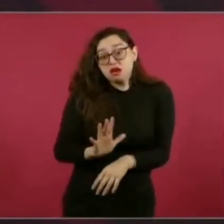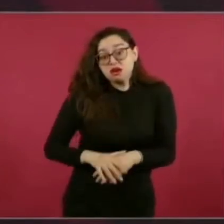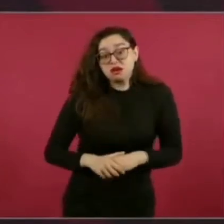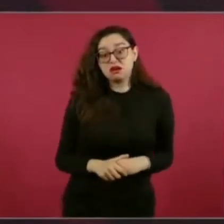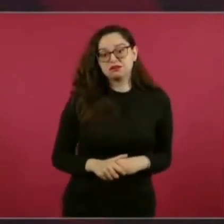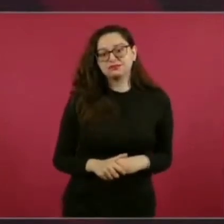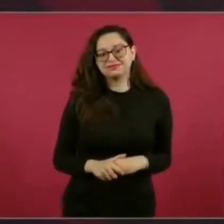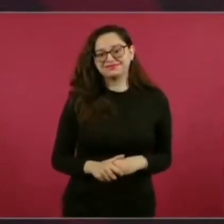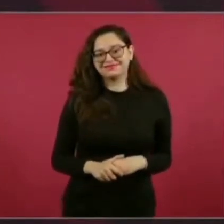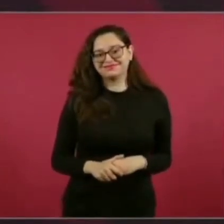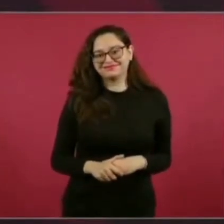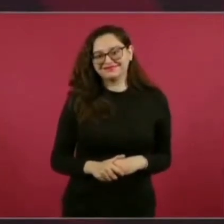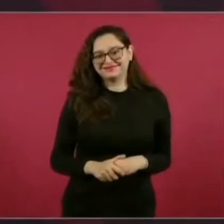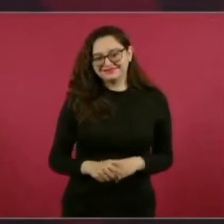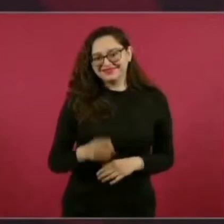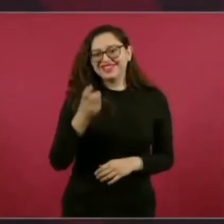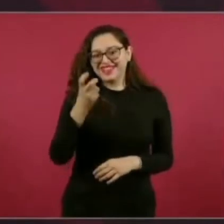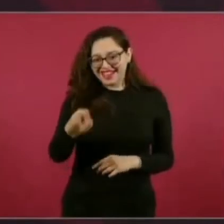la manipulación.